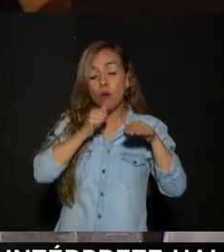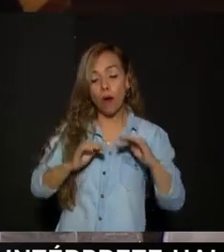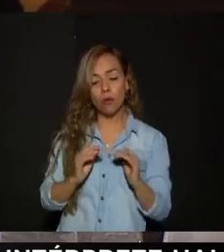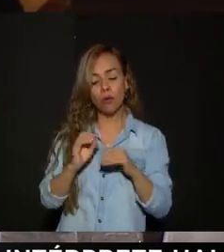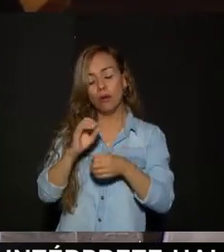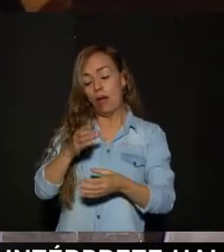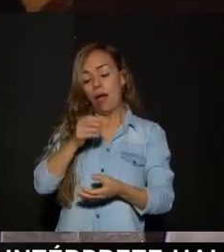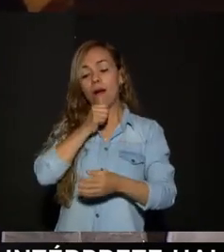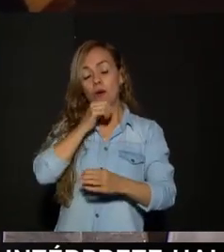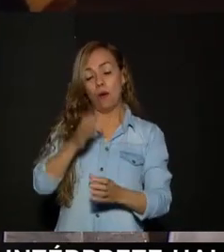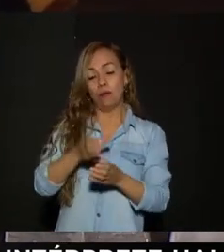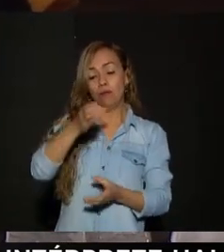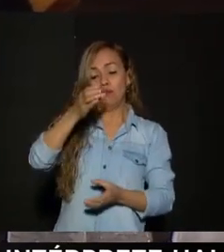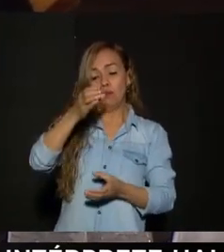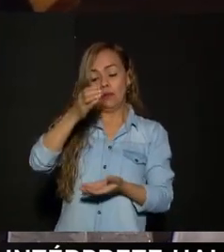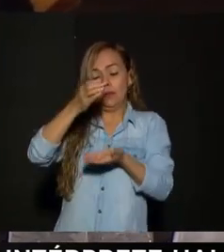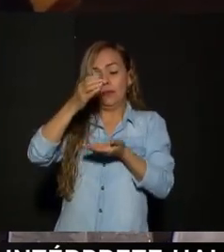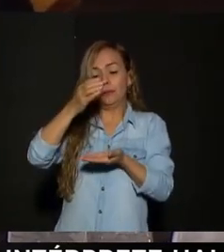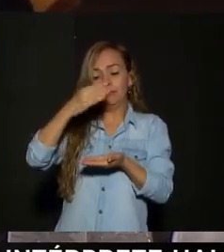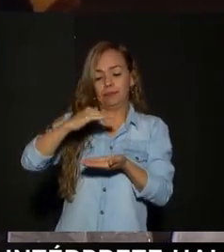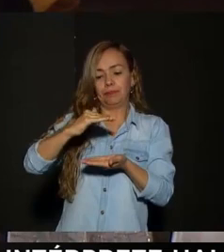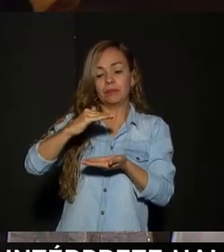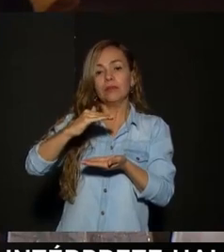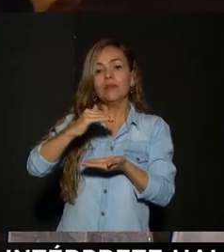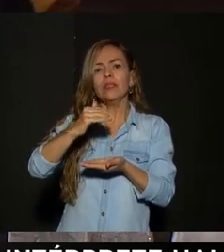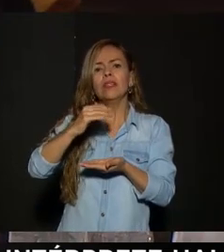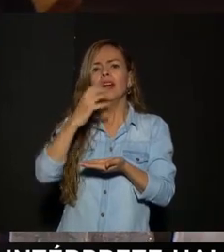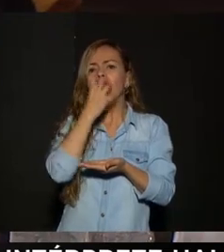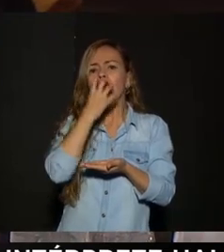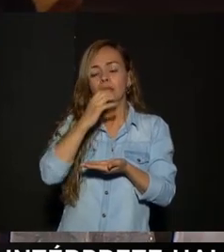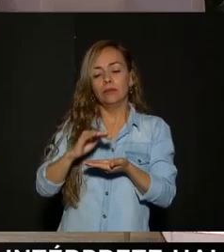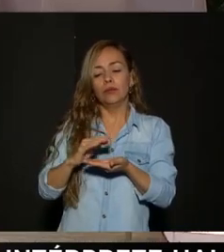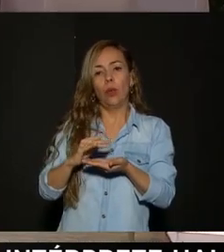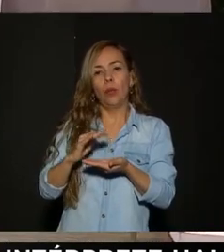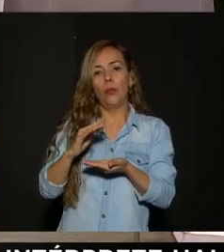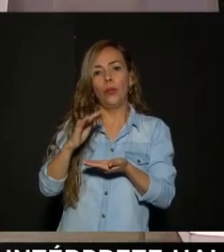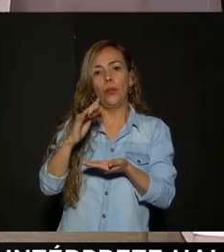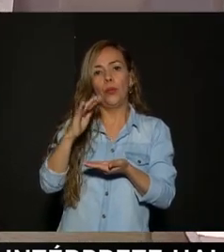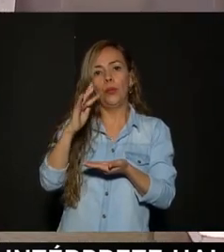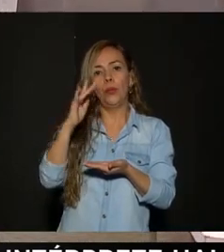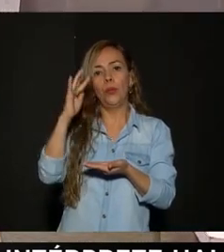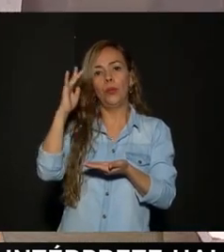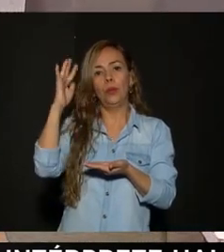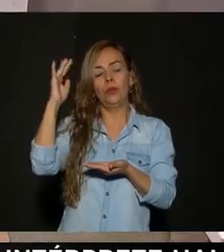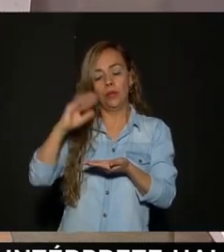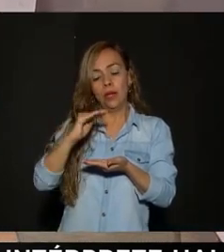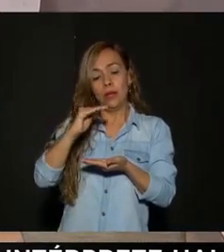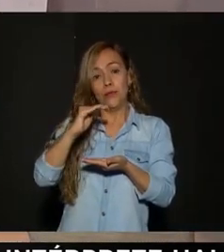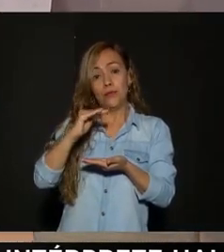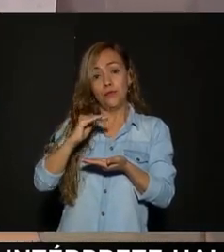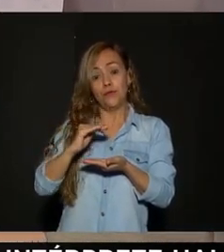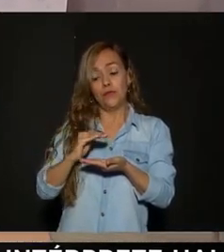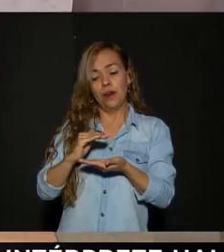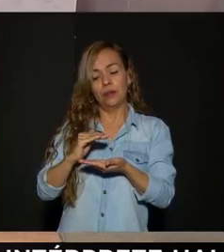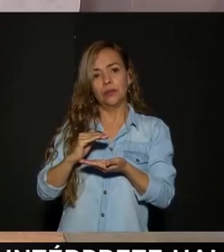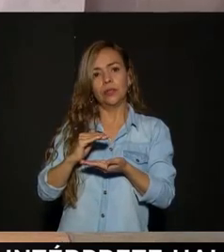no estaban afinadas, no estaban en la nota que era. Total, total, ese es un fenómeno que es muy importante que lo hayas mencionado. No quiere decir que